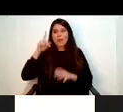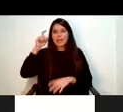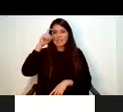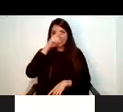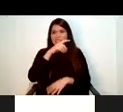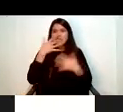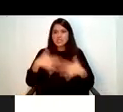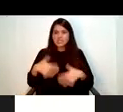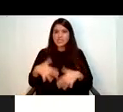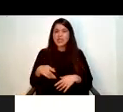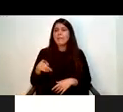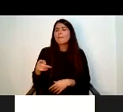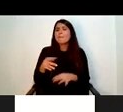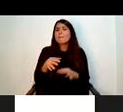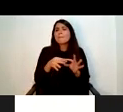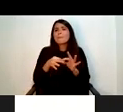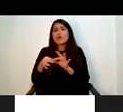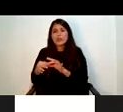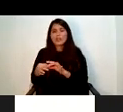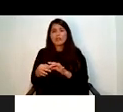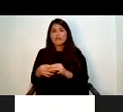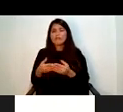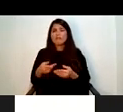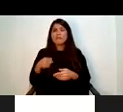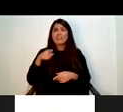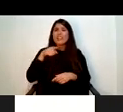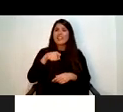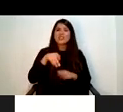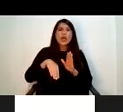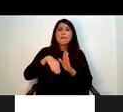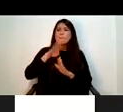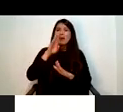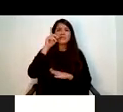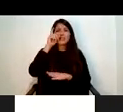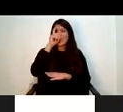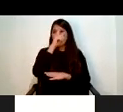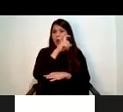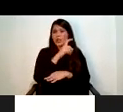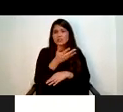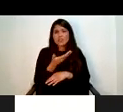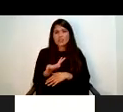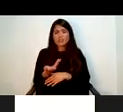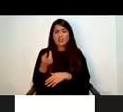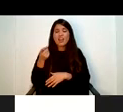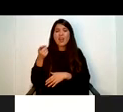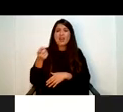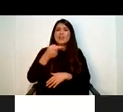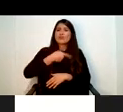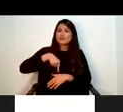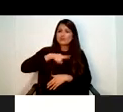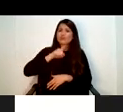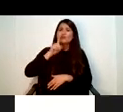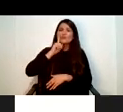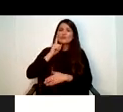¿Por qué? Porque eso es lo que más le cuesta. Y ahí es donde nosotros tenemos que